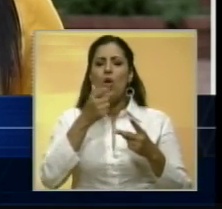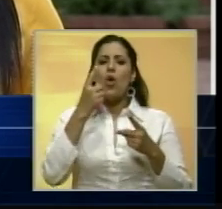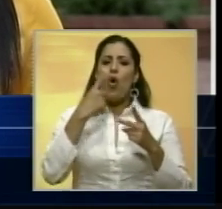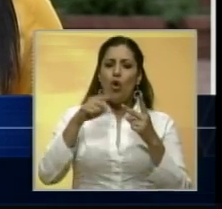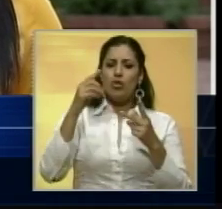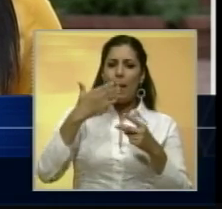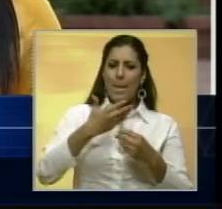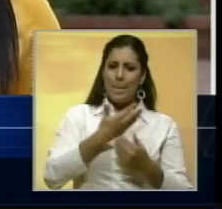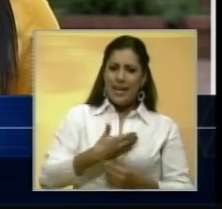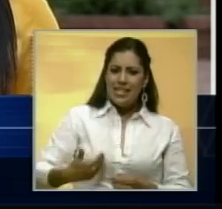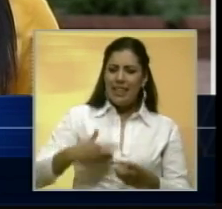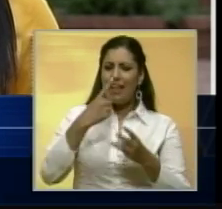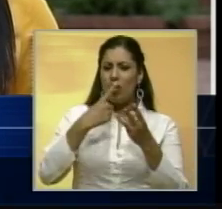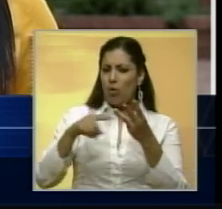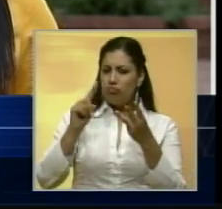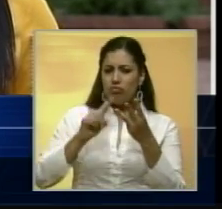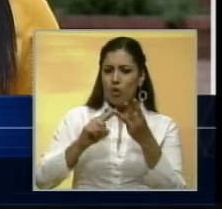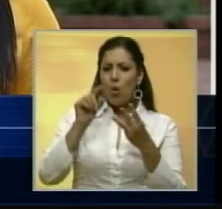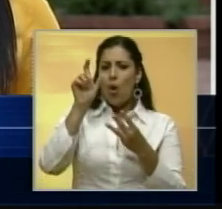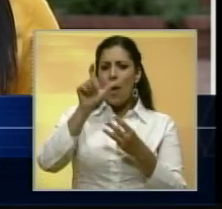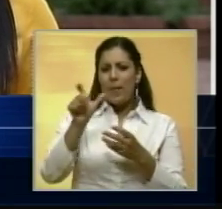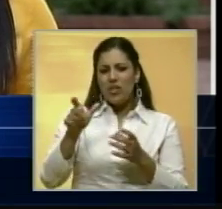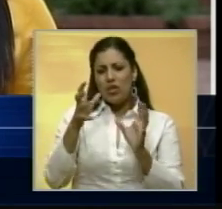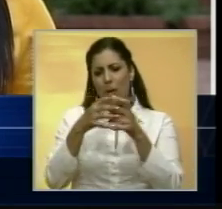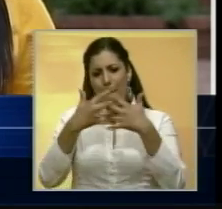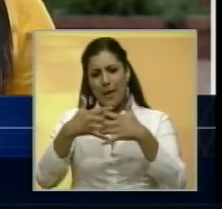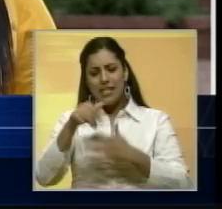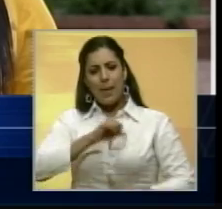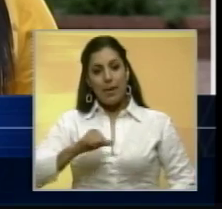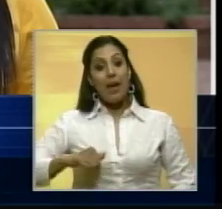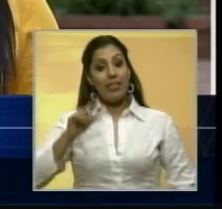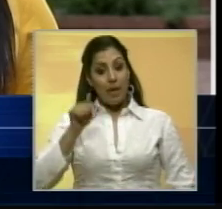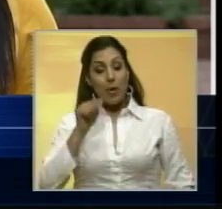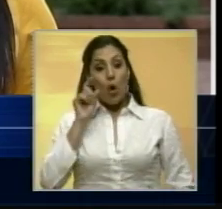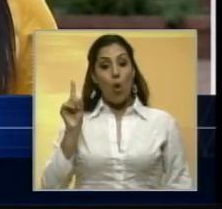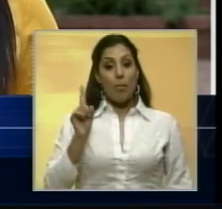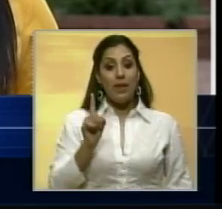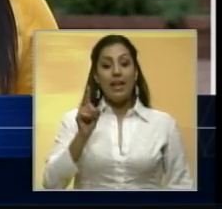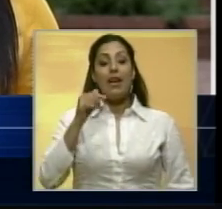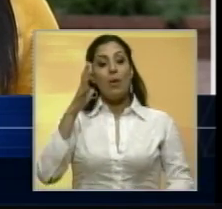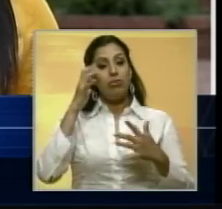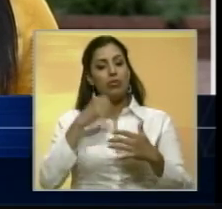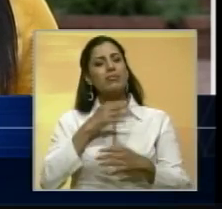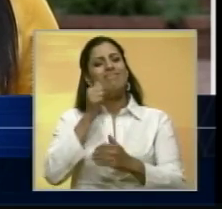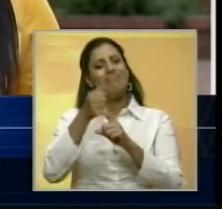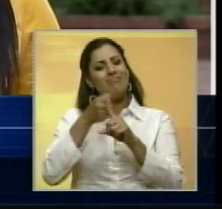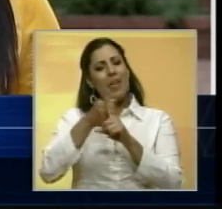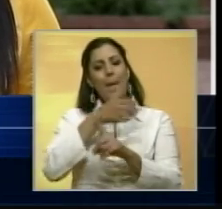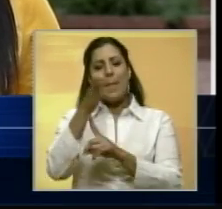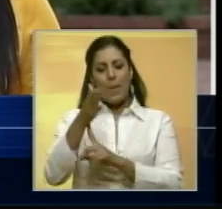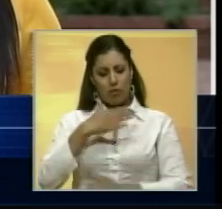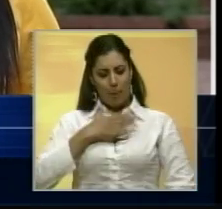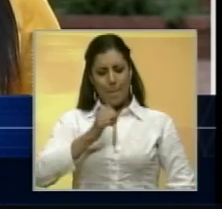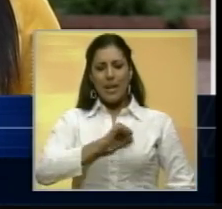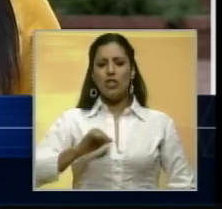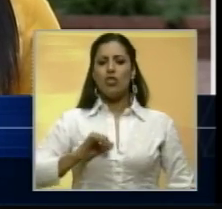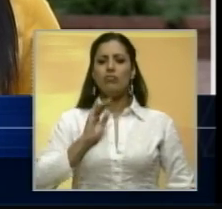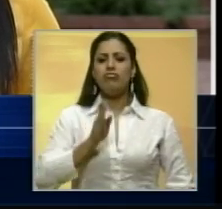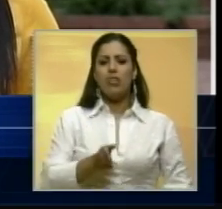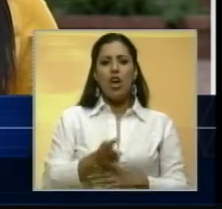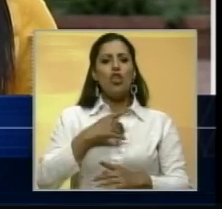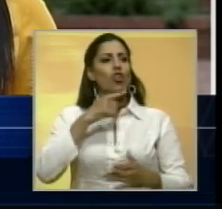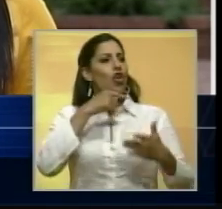IFEDEC, Juvenal Arbeláez, presidente de Cavidea, y el propio Gaviria, quien insistió en que acudieron a título personal y no